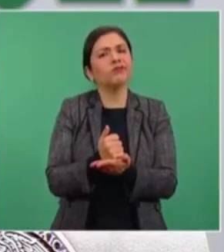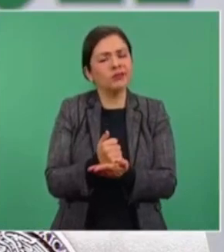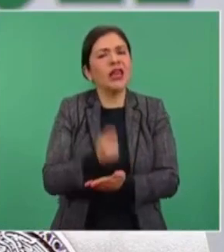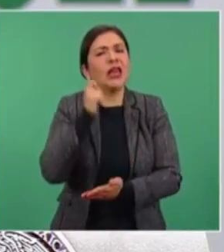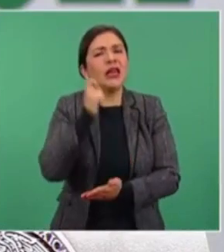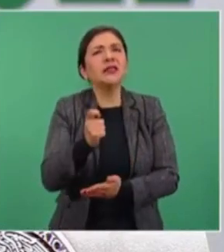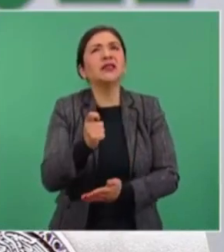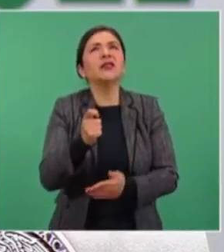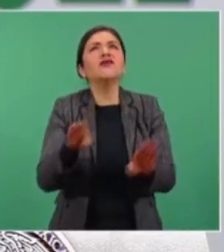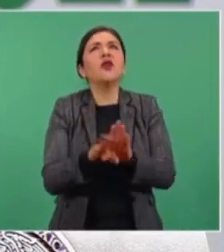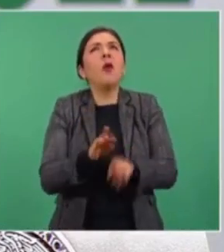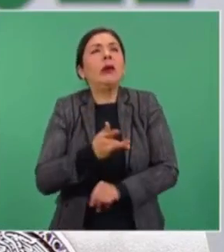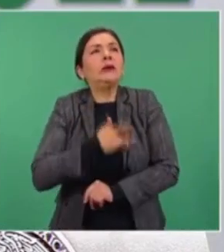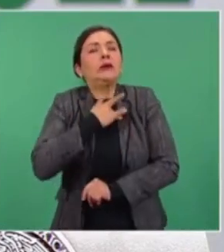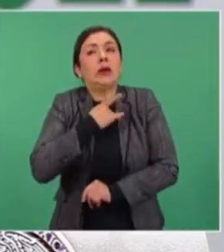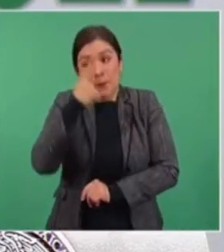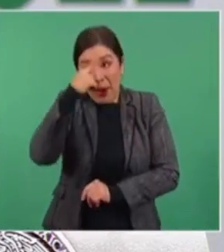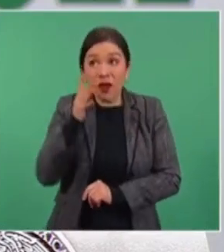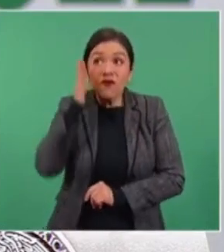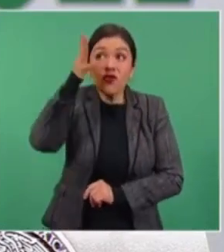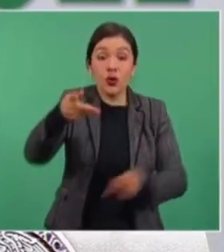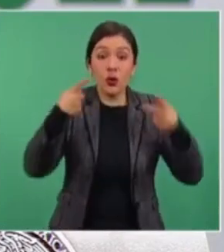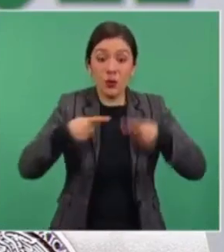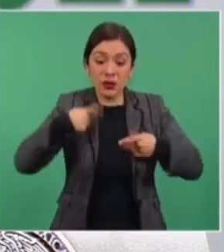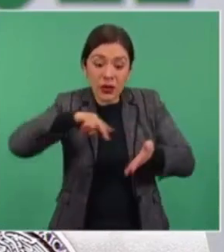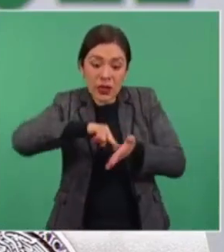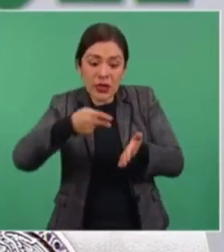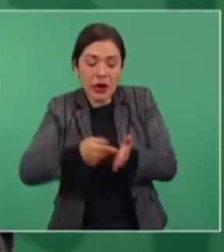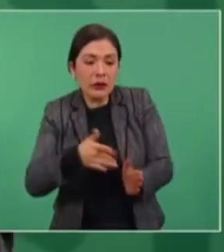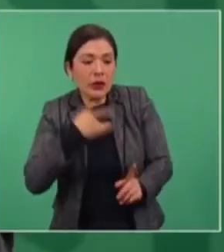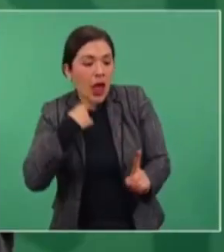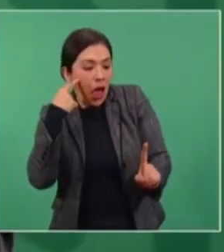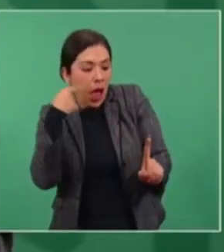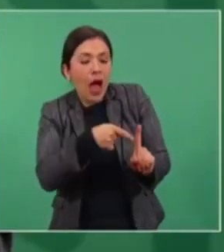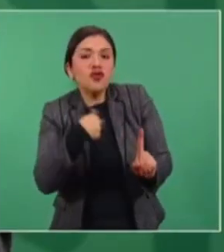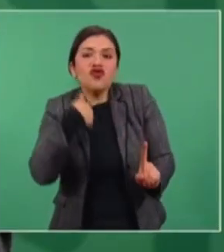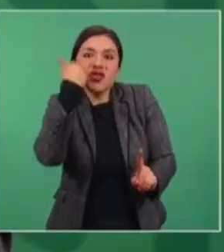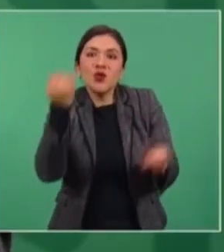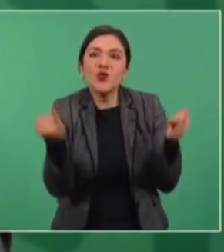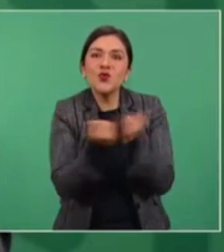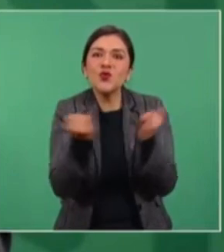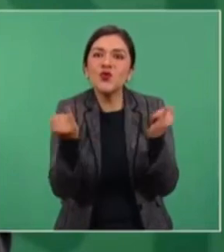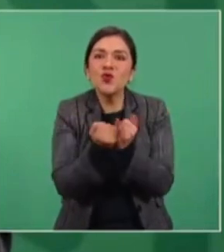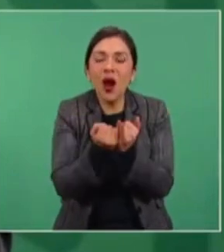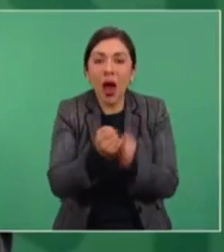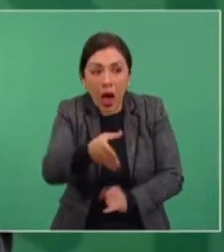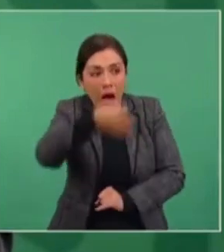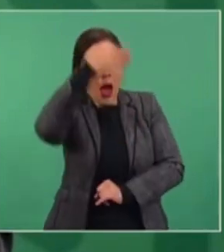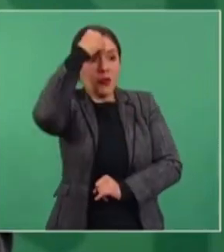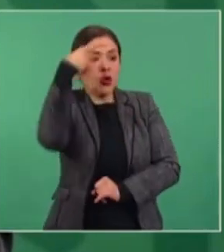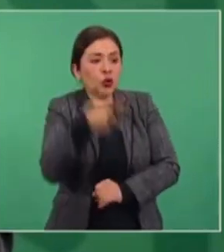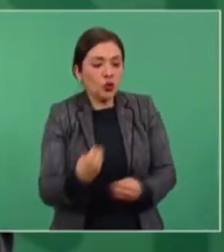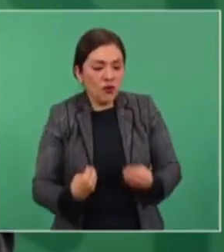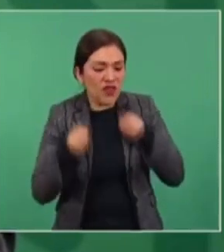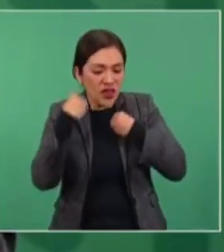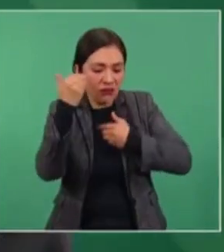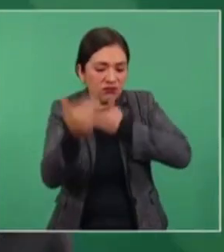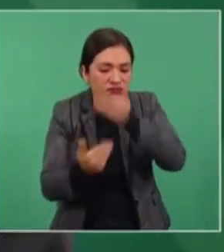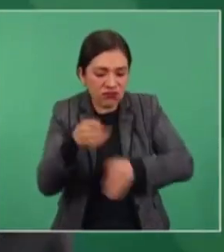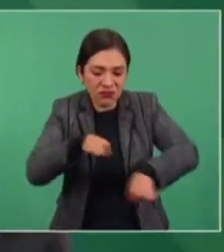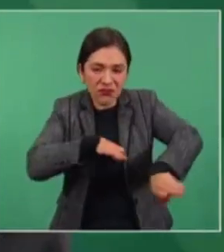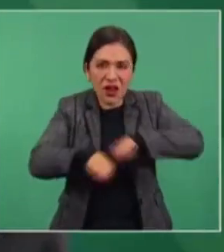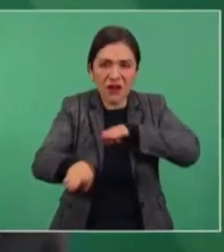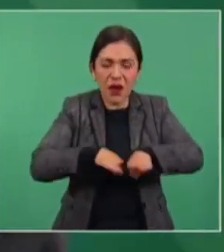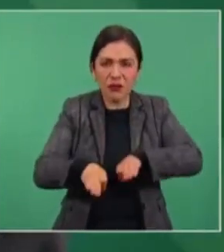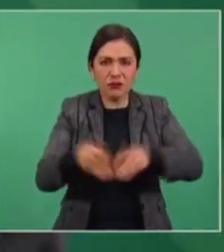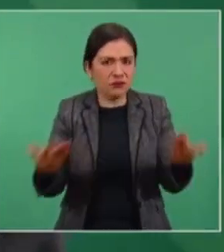de encuentro y de partida para los futuros ingenieros de México. Que aprendan de su trayectoria por la vida, que no